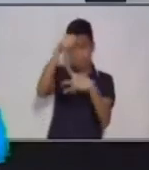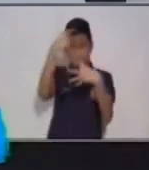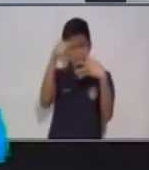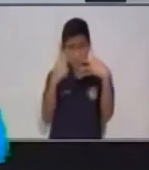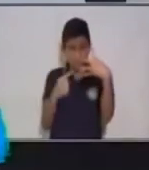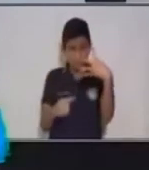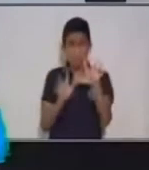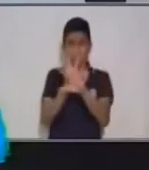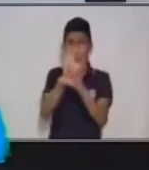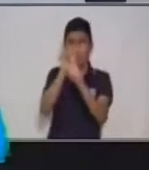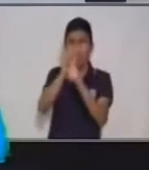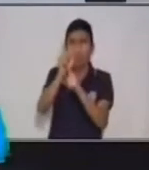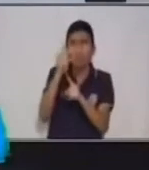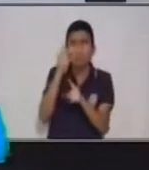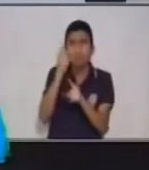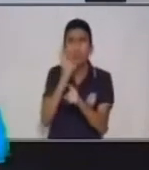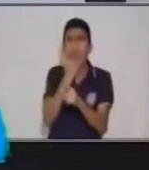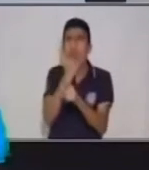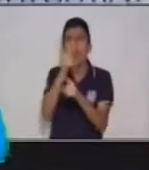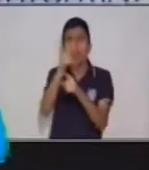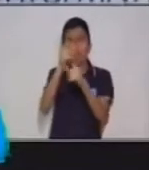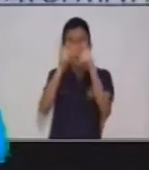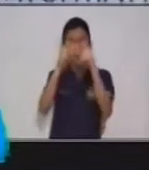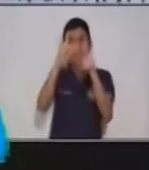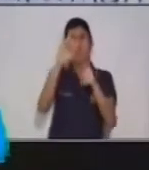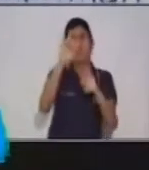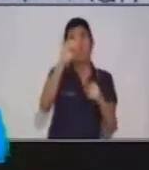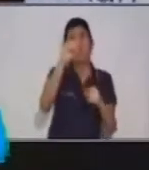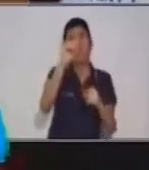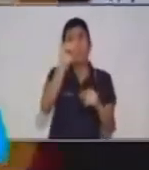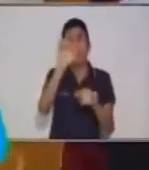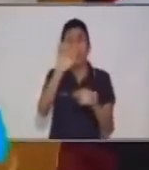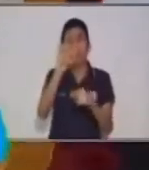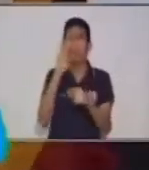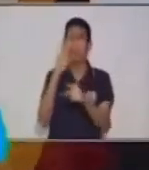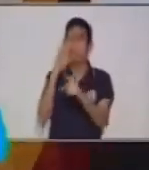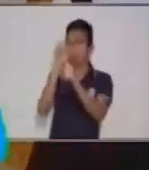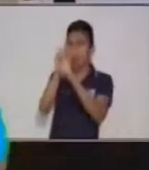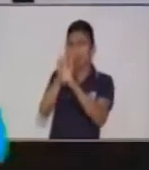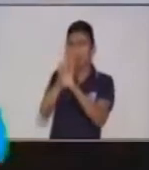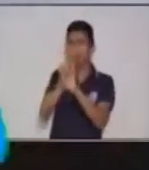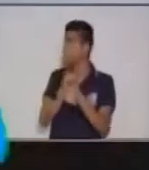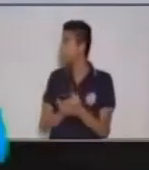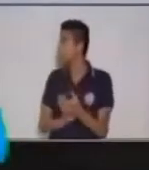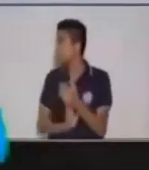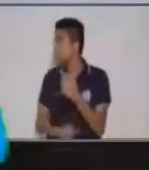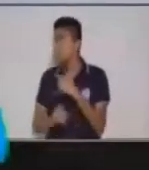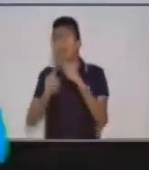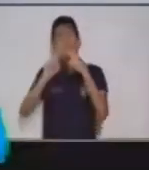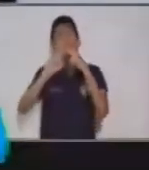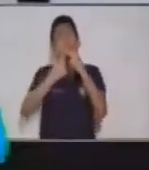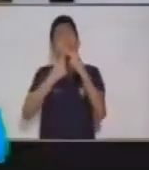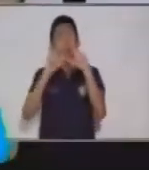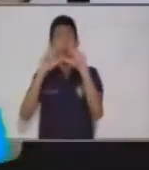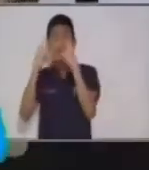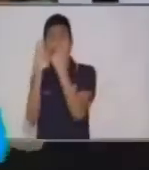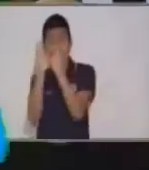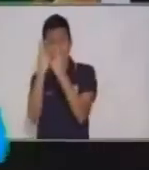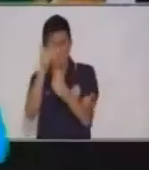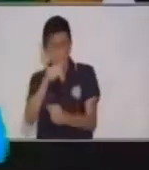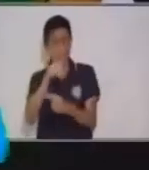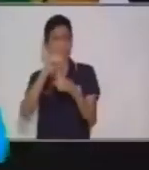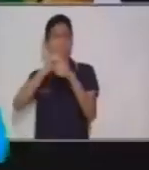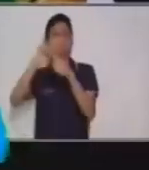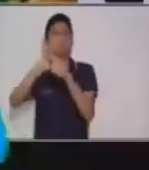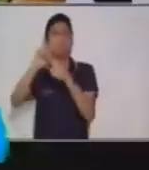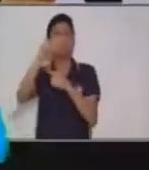muchos, muchos, muchos detalles. ¡Ah, qué interesante! Entonces, para iniciar con la clase, yo quiero que hagamos un